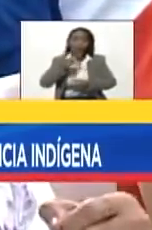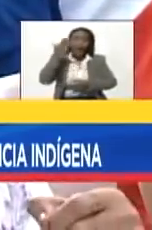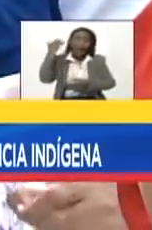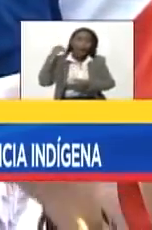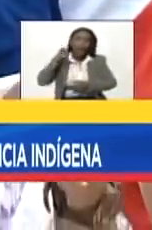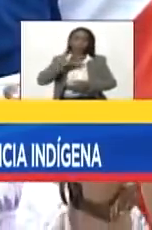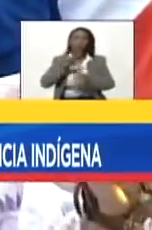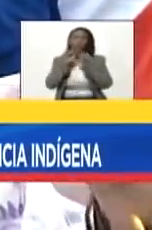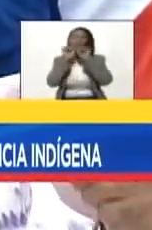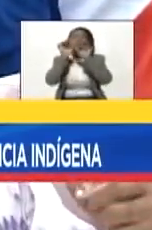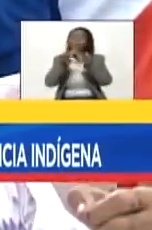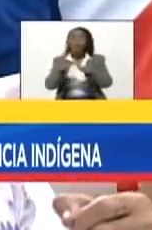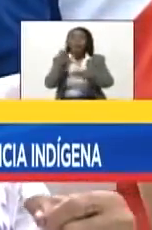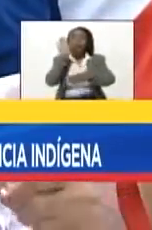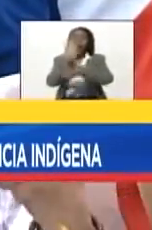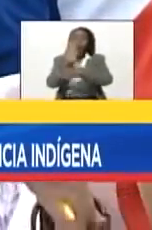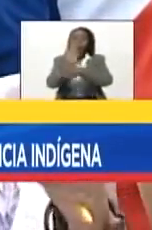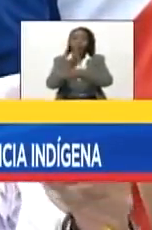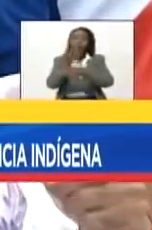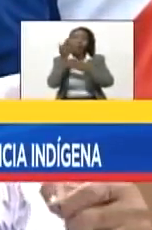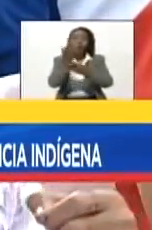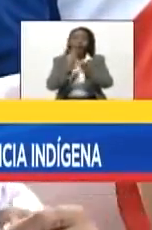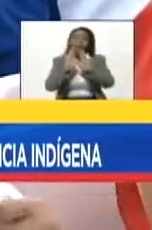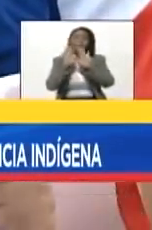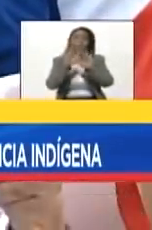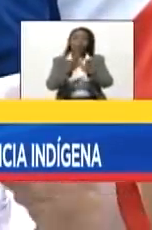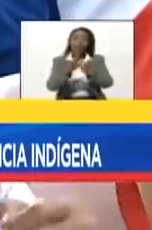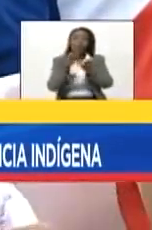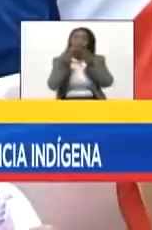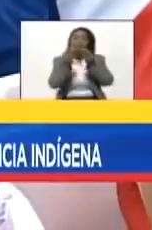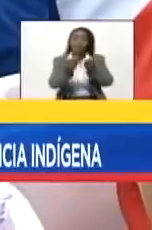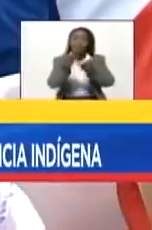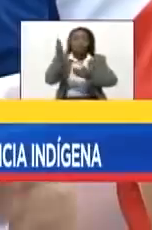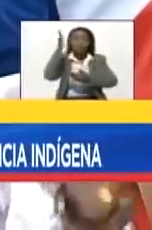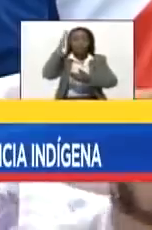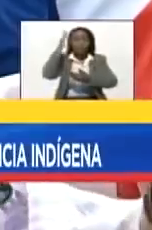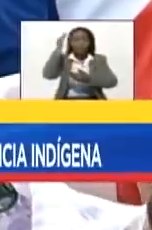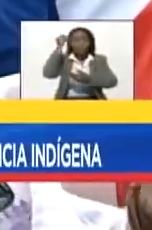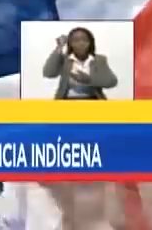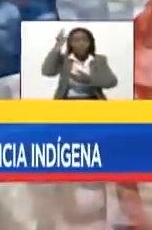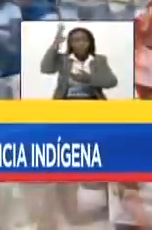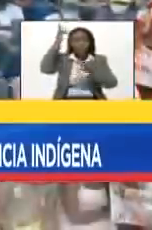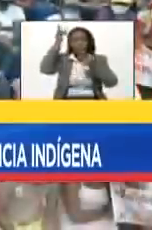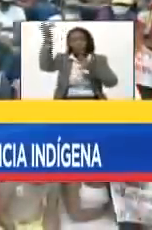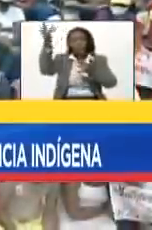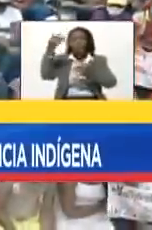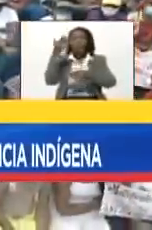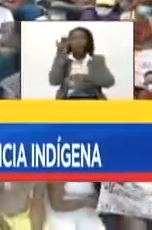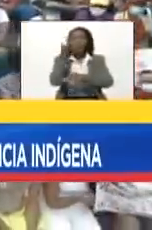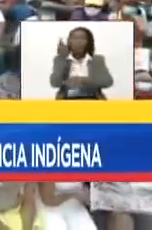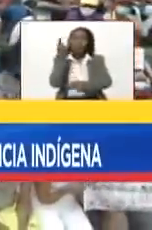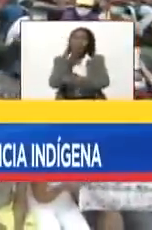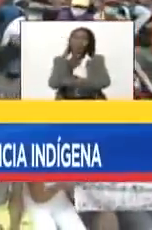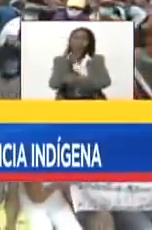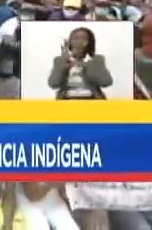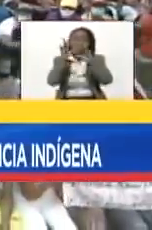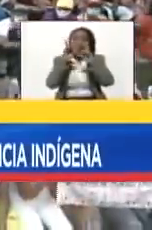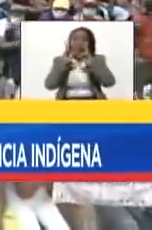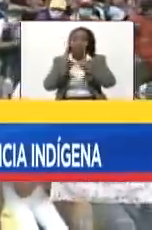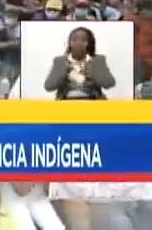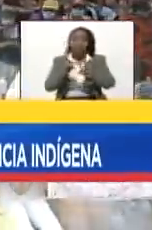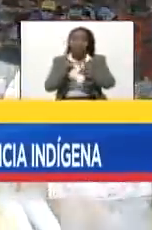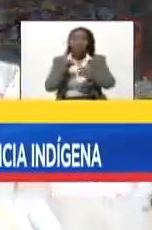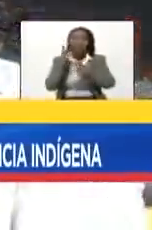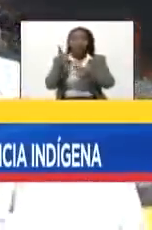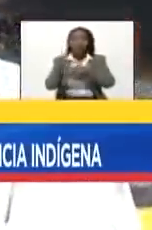lo bendigan, lo protejan, le sigan dando la sabiduría que usted debe tener para las decisiones que